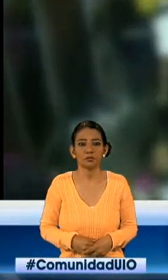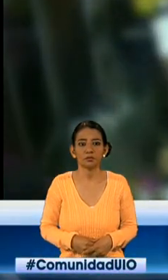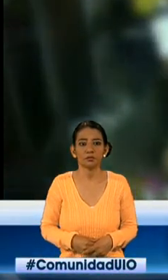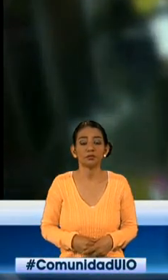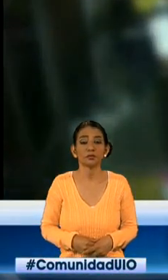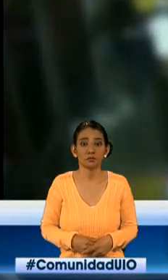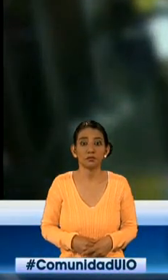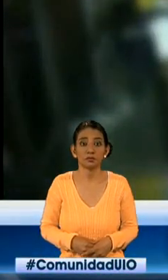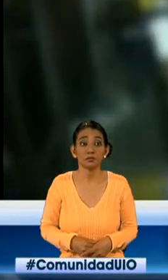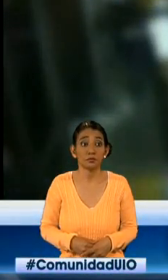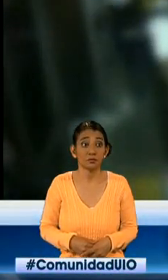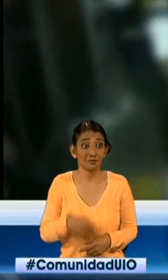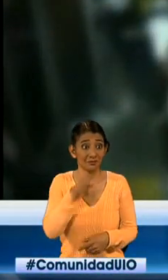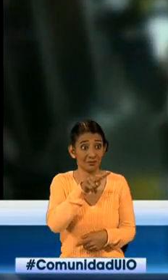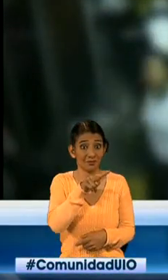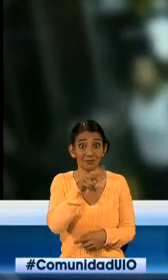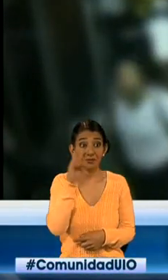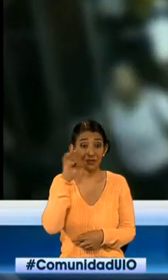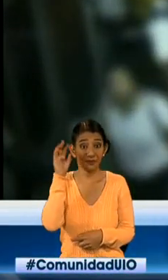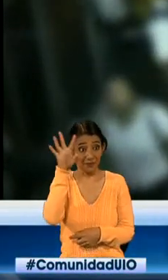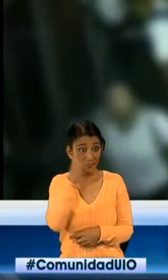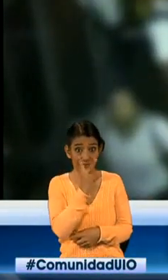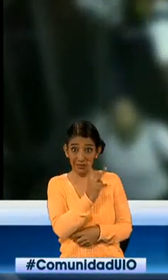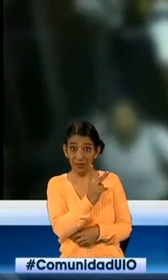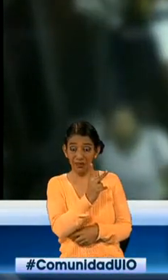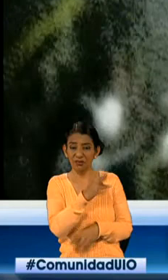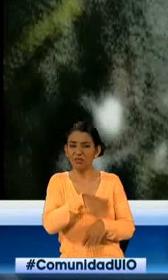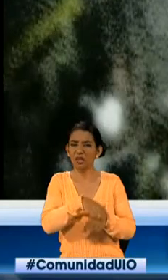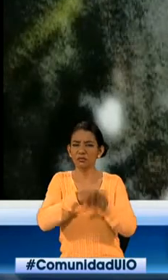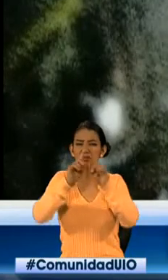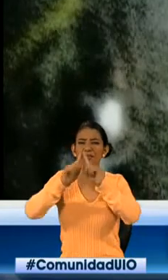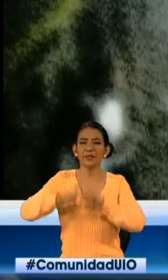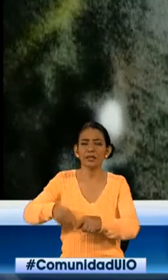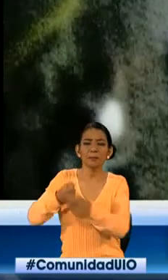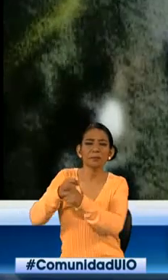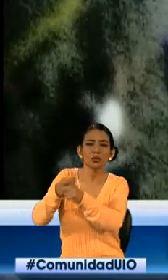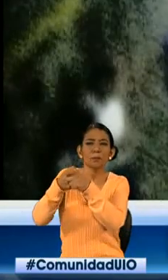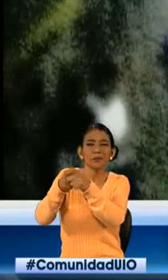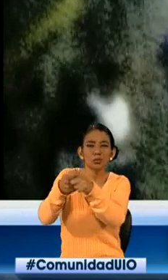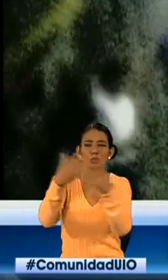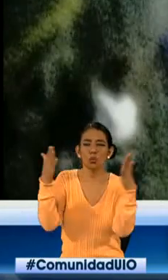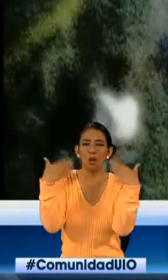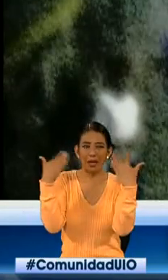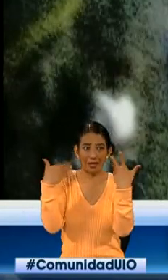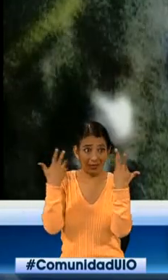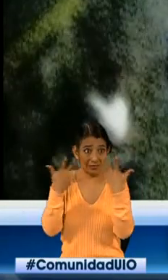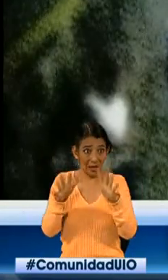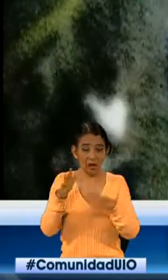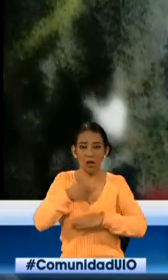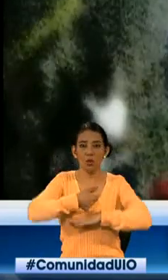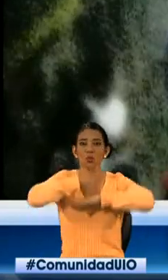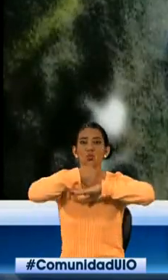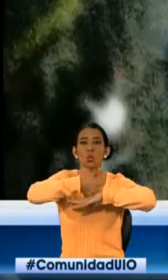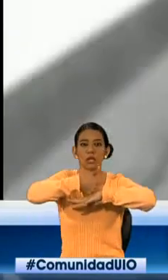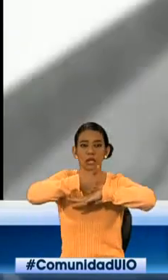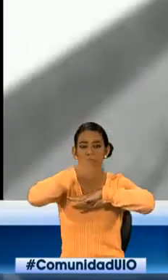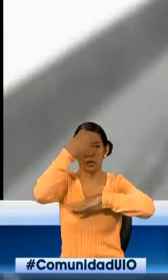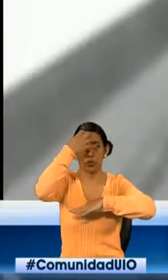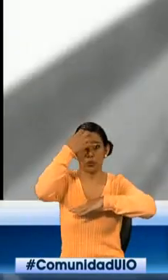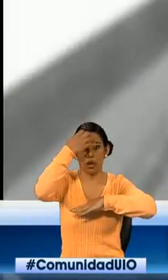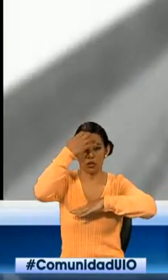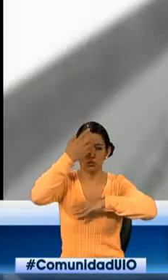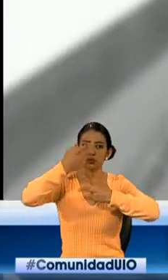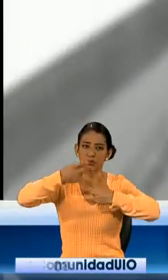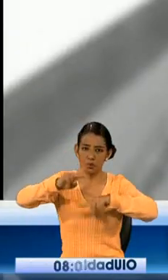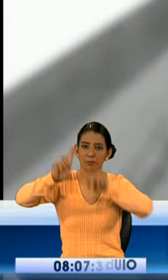Tras la difusión de estas imágenes captadas en diversas paradas de la Metrovía, autoridades de la fundación que maneja este sistema